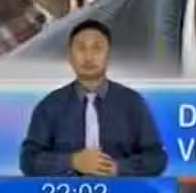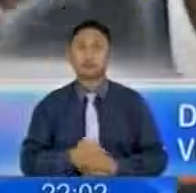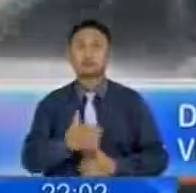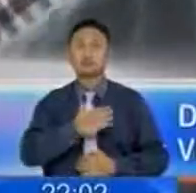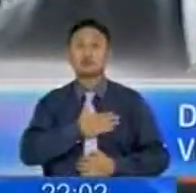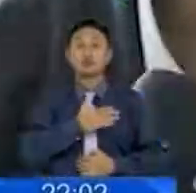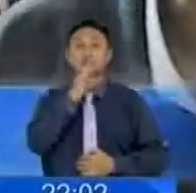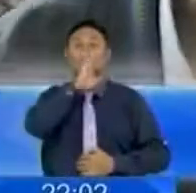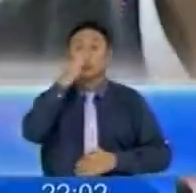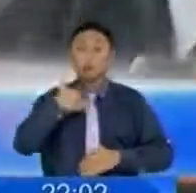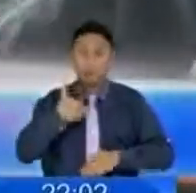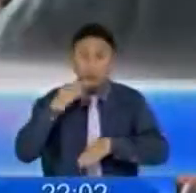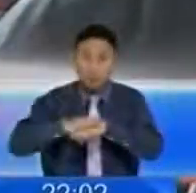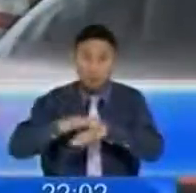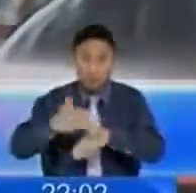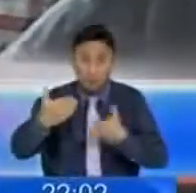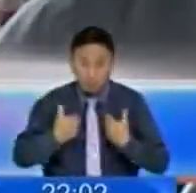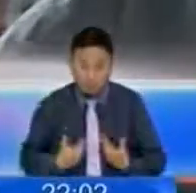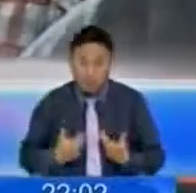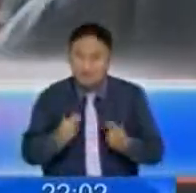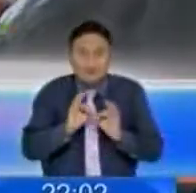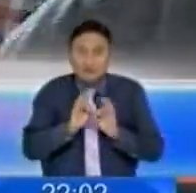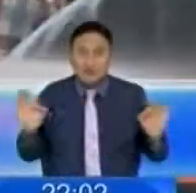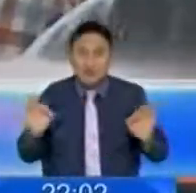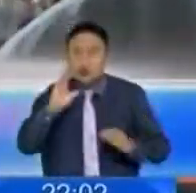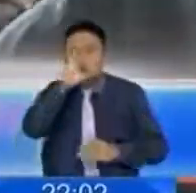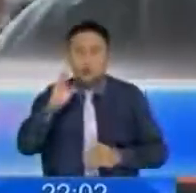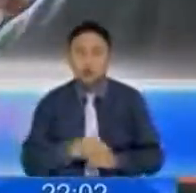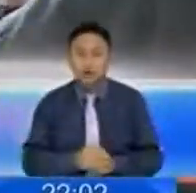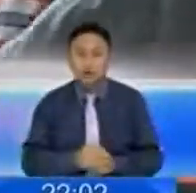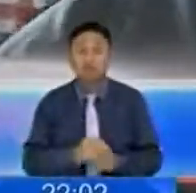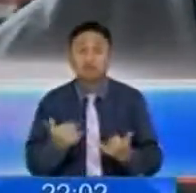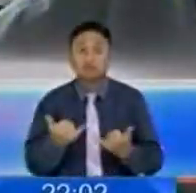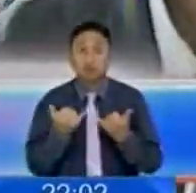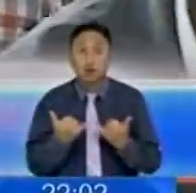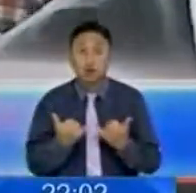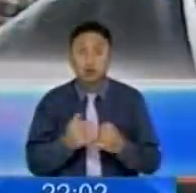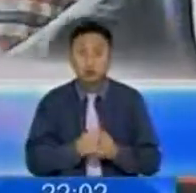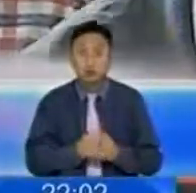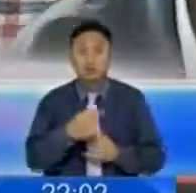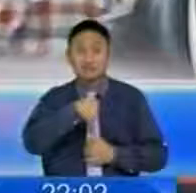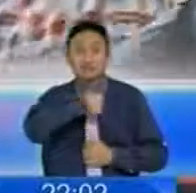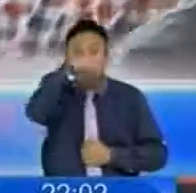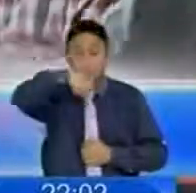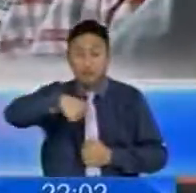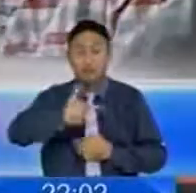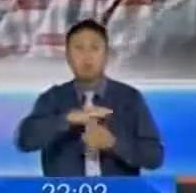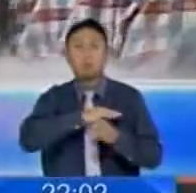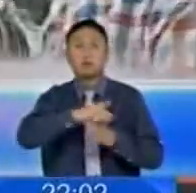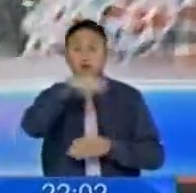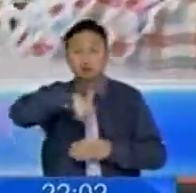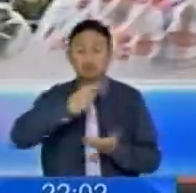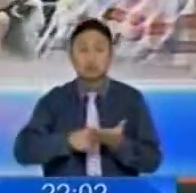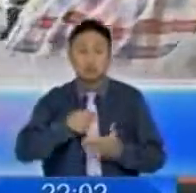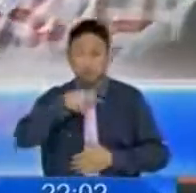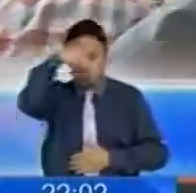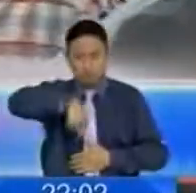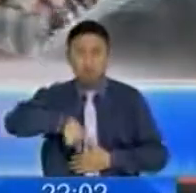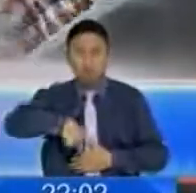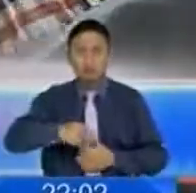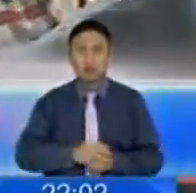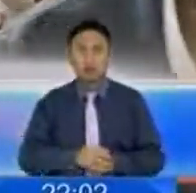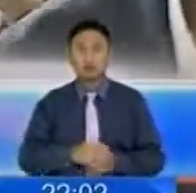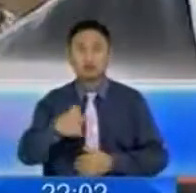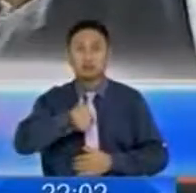fui notificado. Nunca fui notificado. Por lo tanto, ahora que se me convocó a una audiencia, aquí estoy presente con